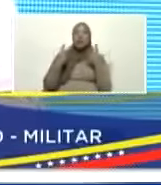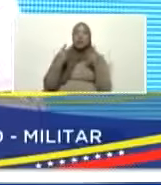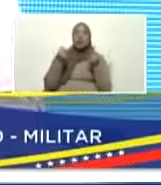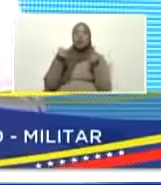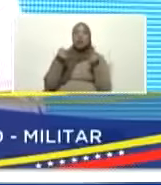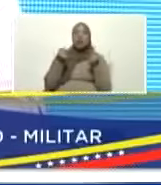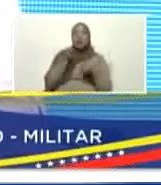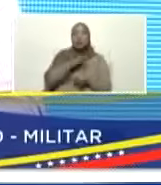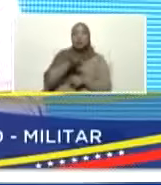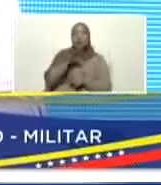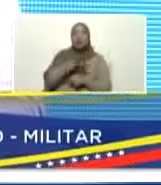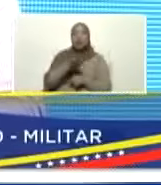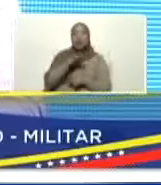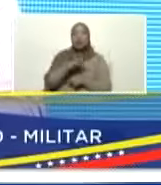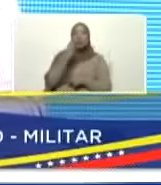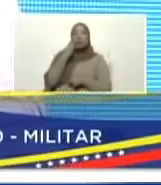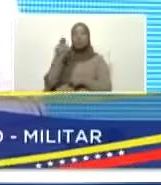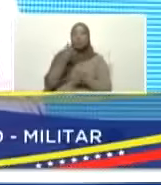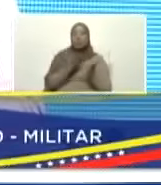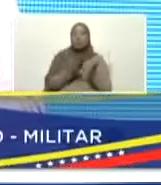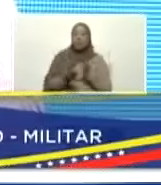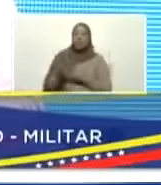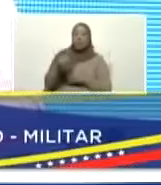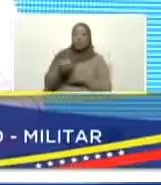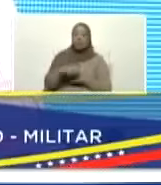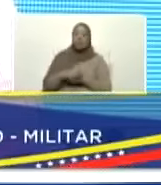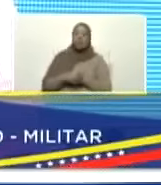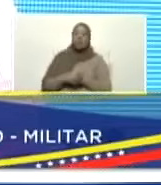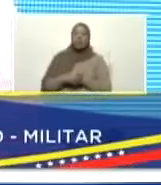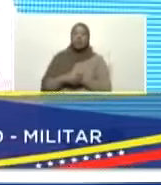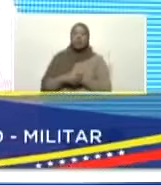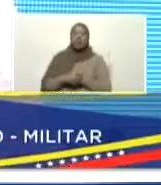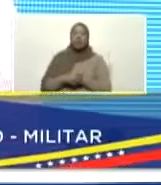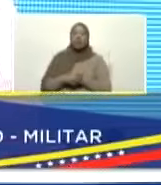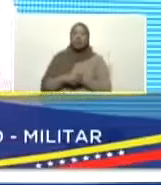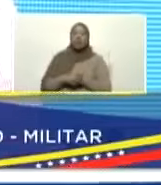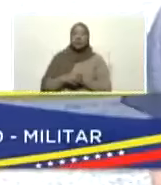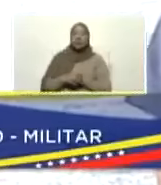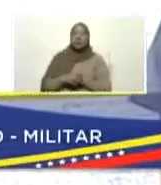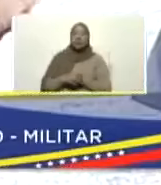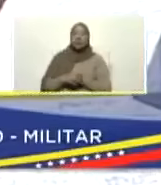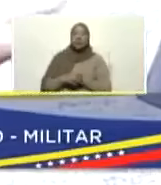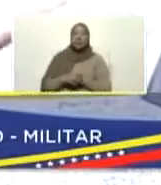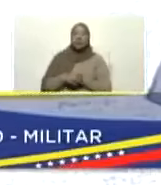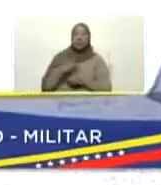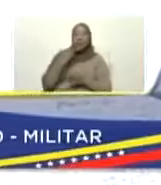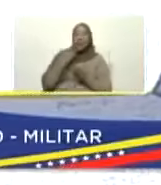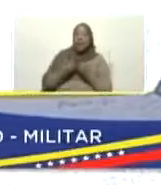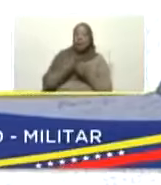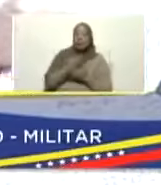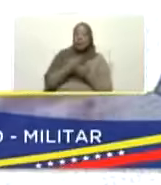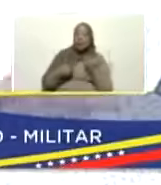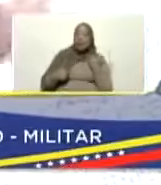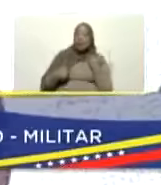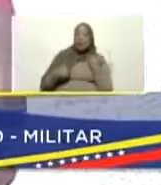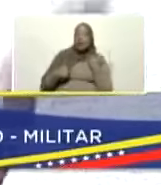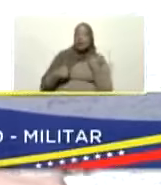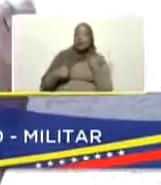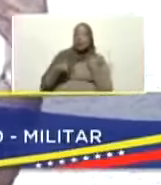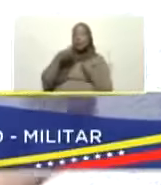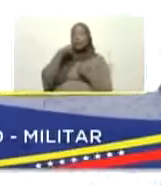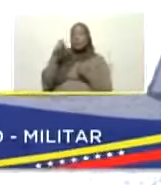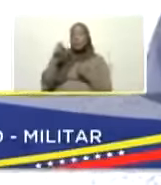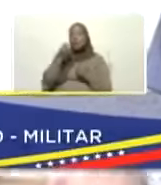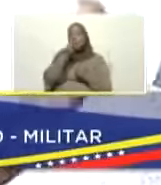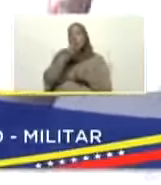Economía Social. Bienvenida. Muchas gracias, presidente. Bueno, primeramente, darles la bienvenida, buenas noches,